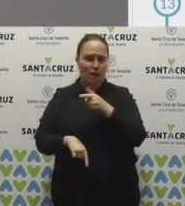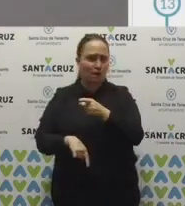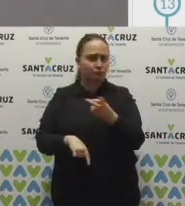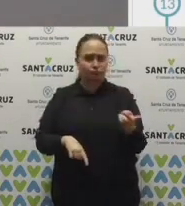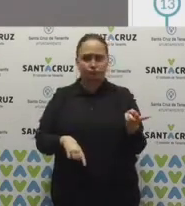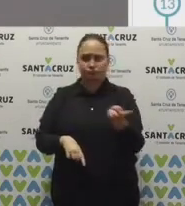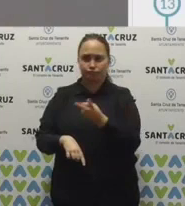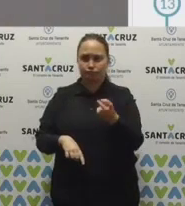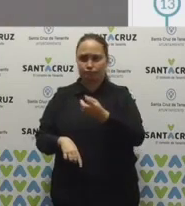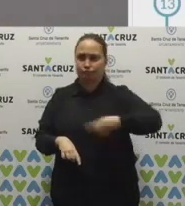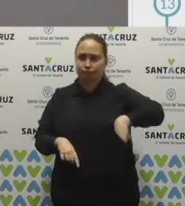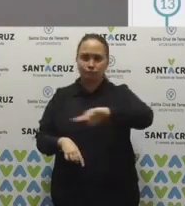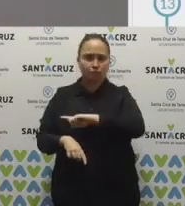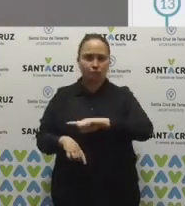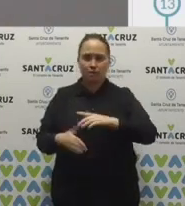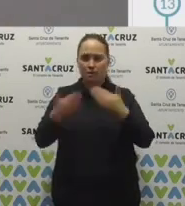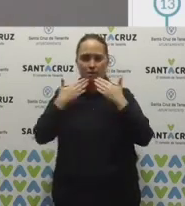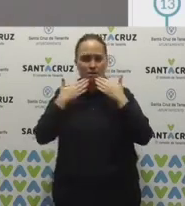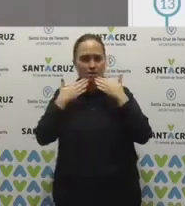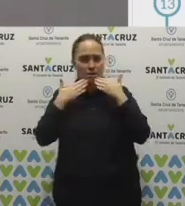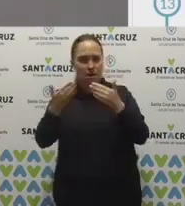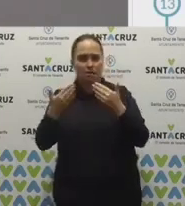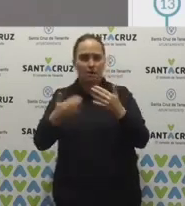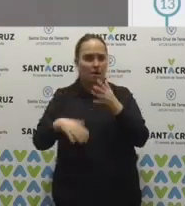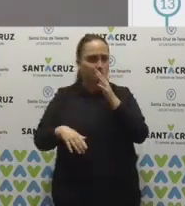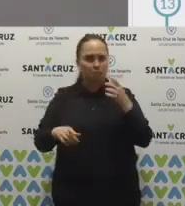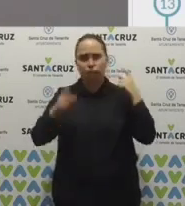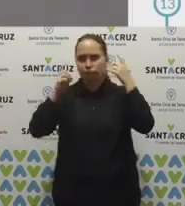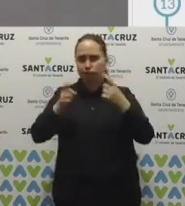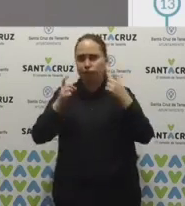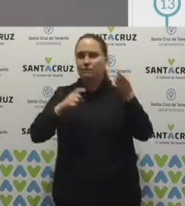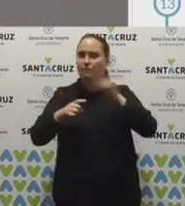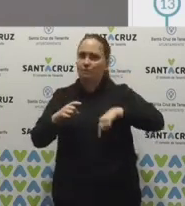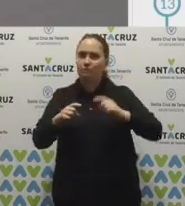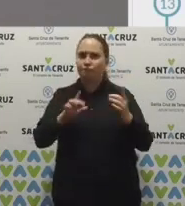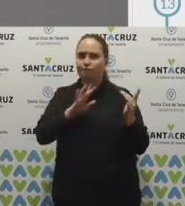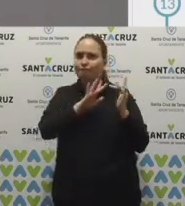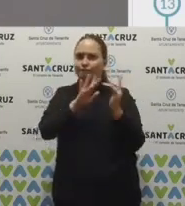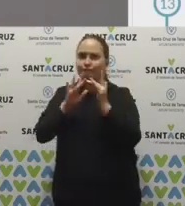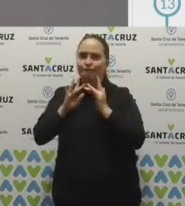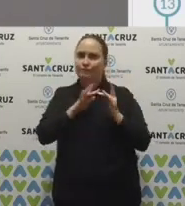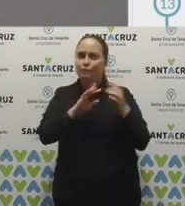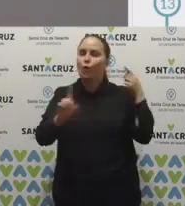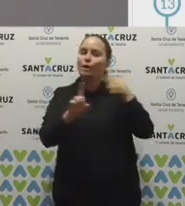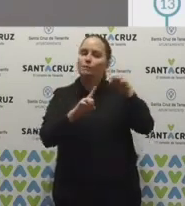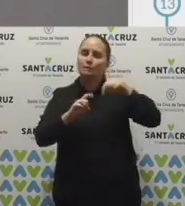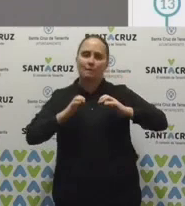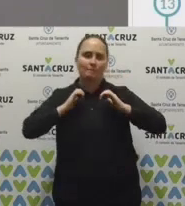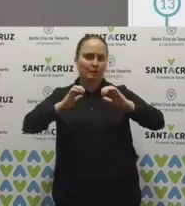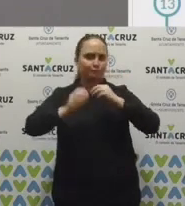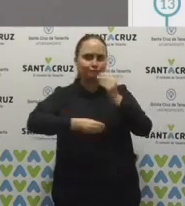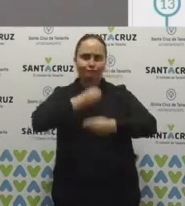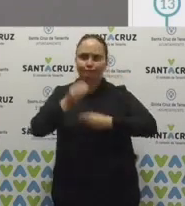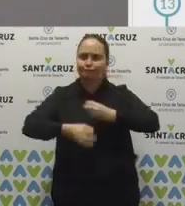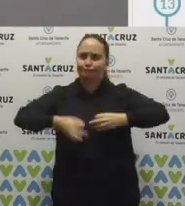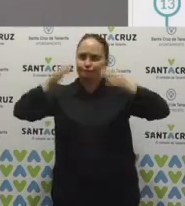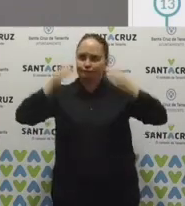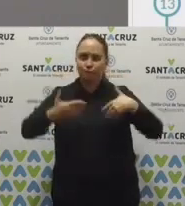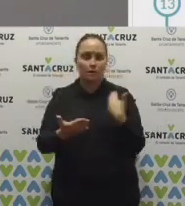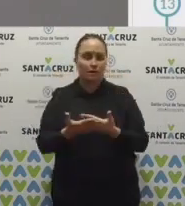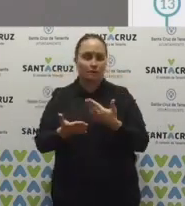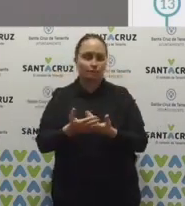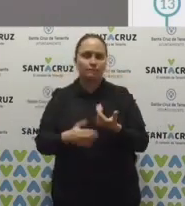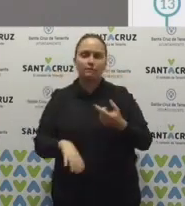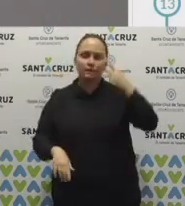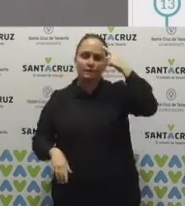pasado muchas de ellas online y los concejales para poder hacer este pleno y con todas las garantías entendemos que al ser el primero puedan